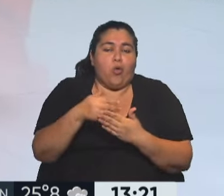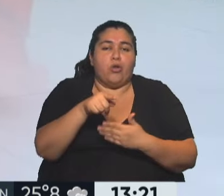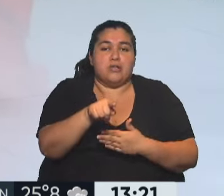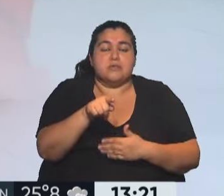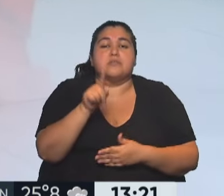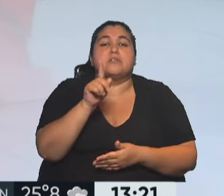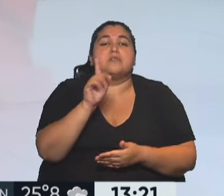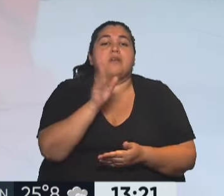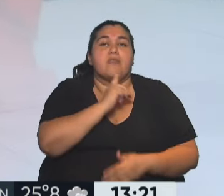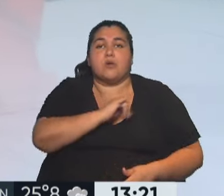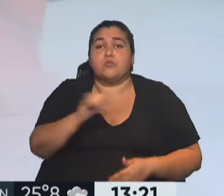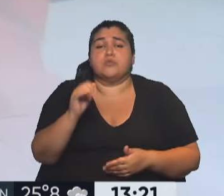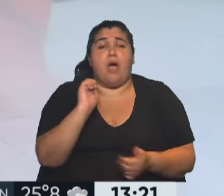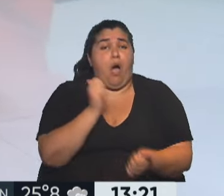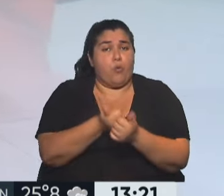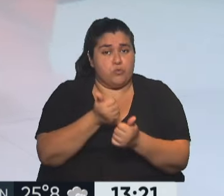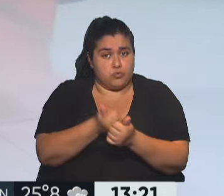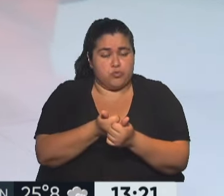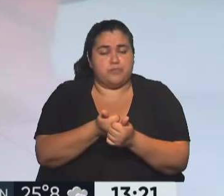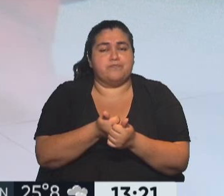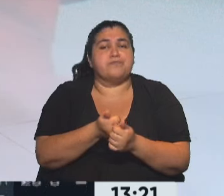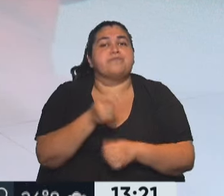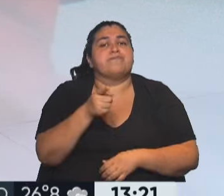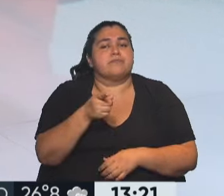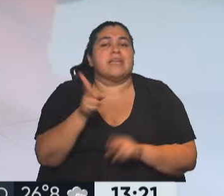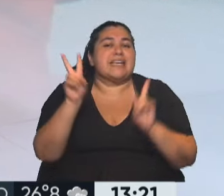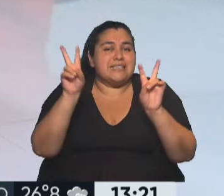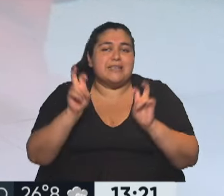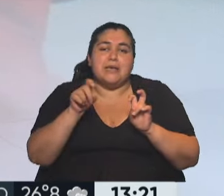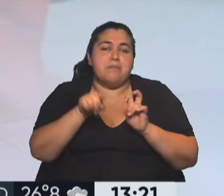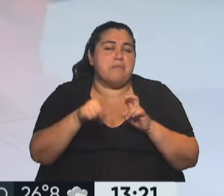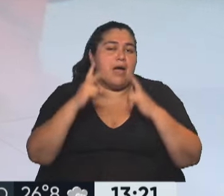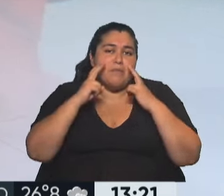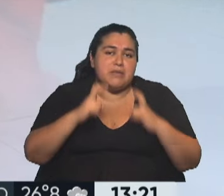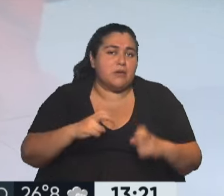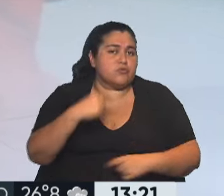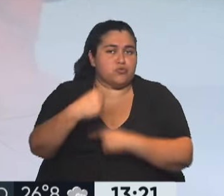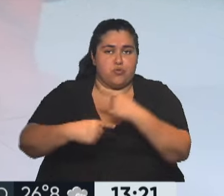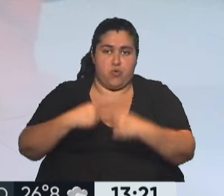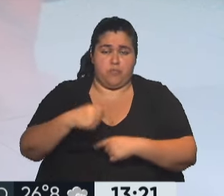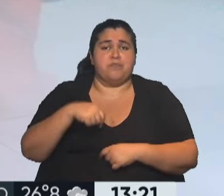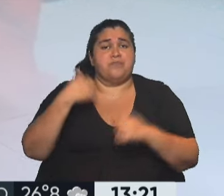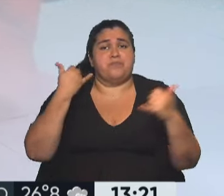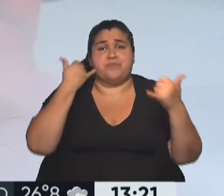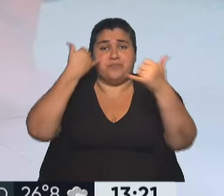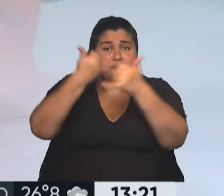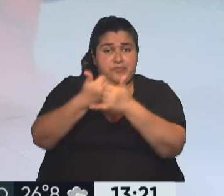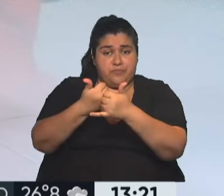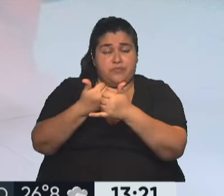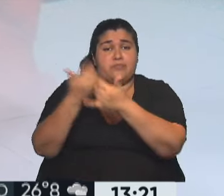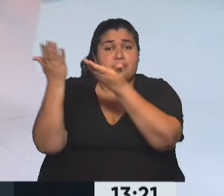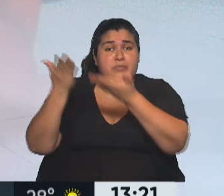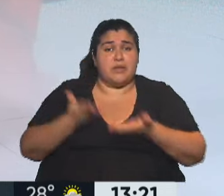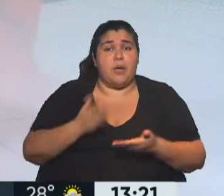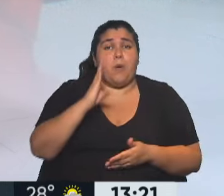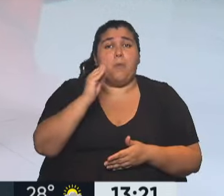de abuso sexual. En este momento, por supuesto, todo esto es materia de investigación. Y estamos en comunicación telefónica con Ernesto